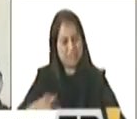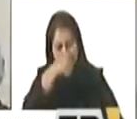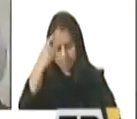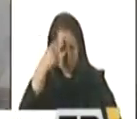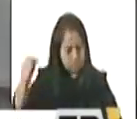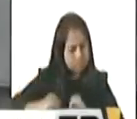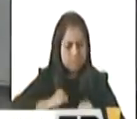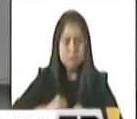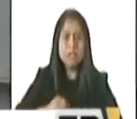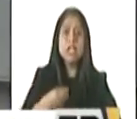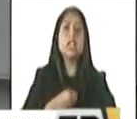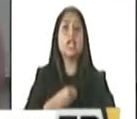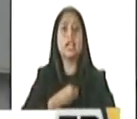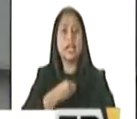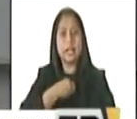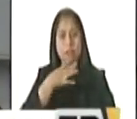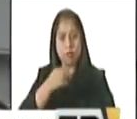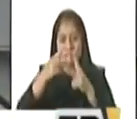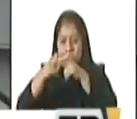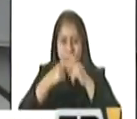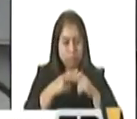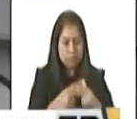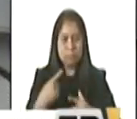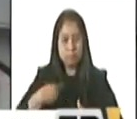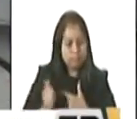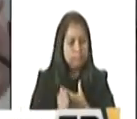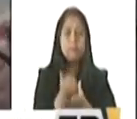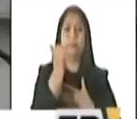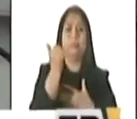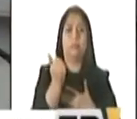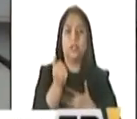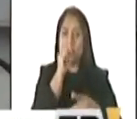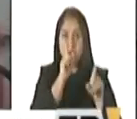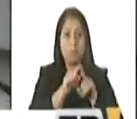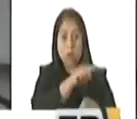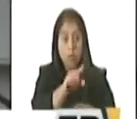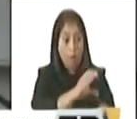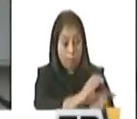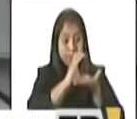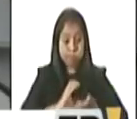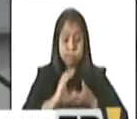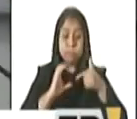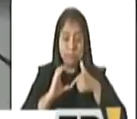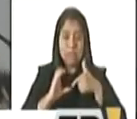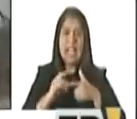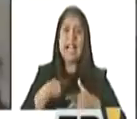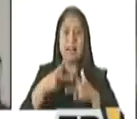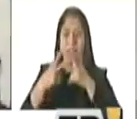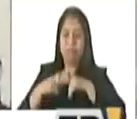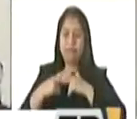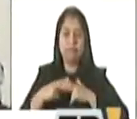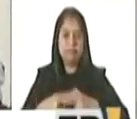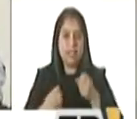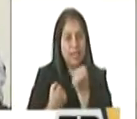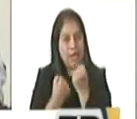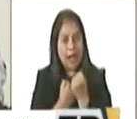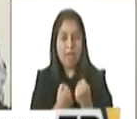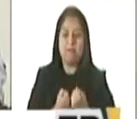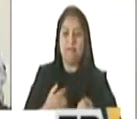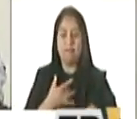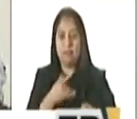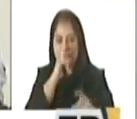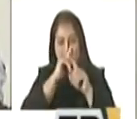chambeadores y lo que queremos es las herramientas para salir adelante, y con ese dinero vamos a tener las herramientas, el apoyo y